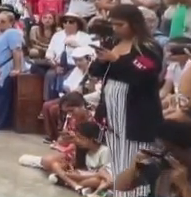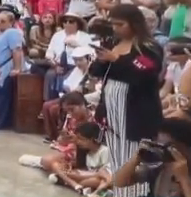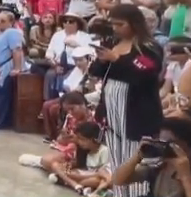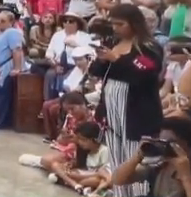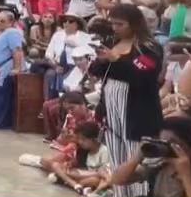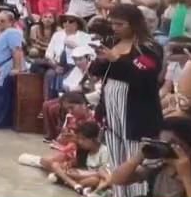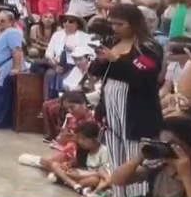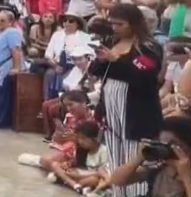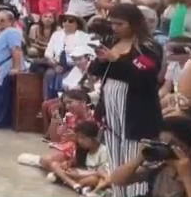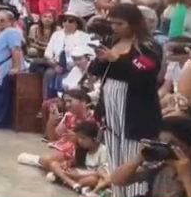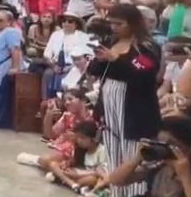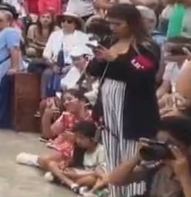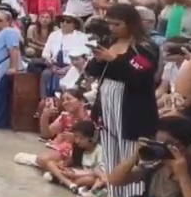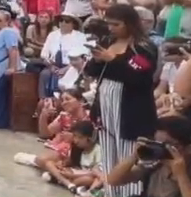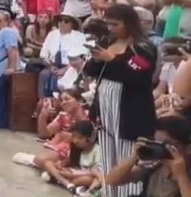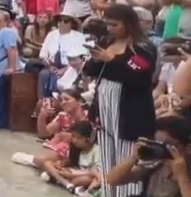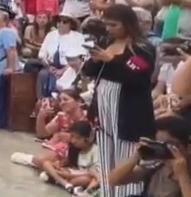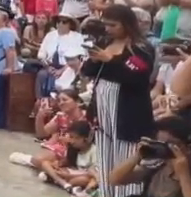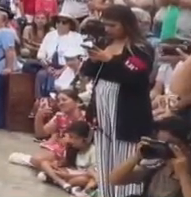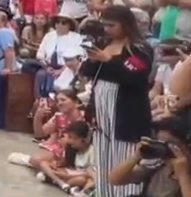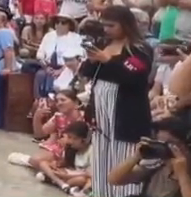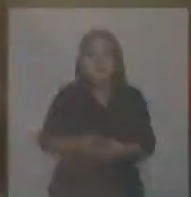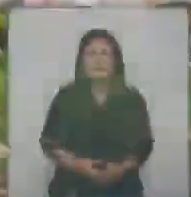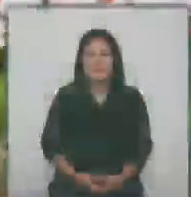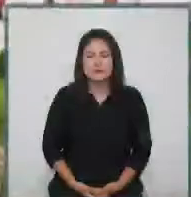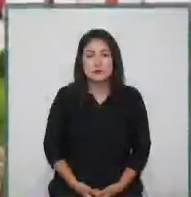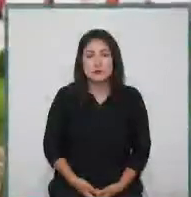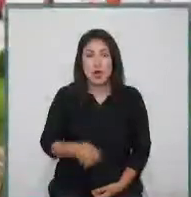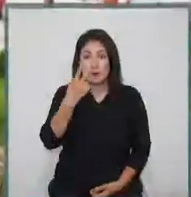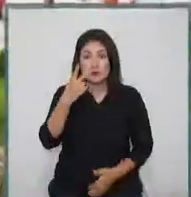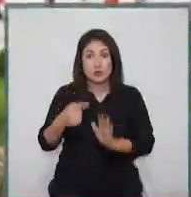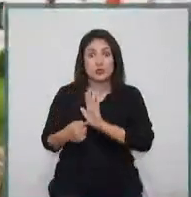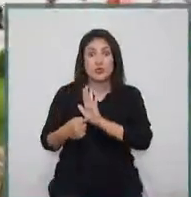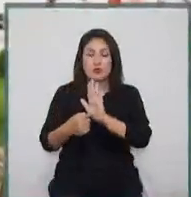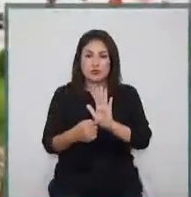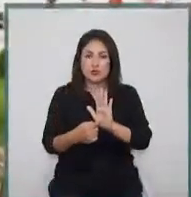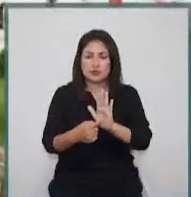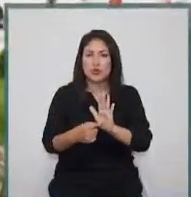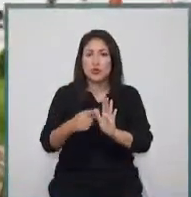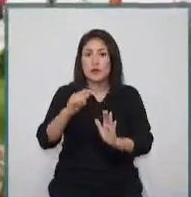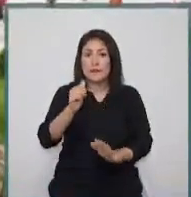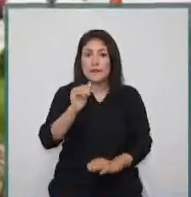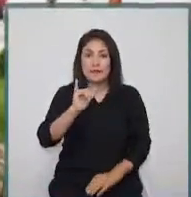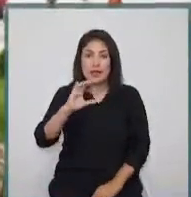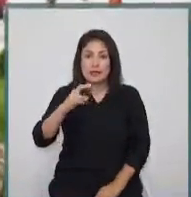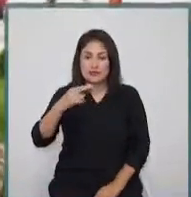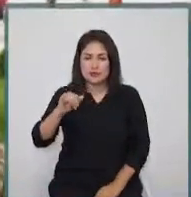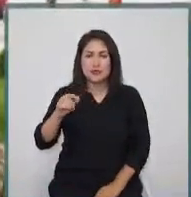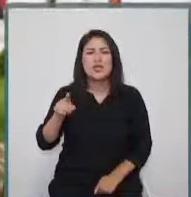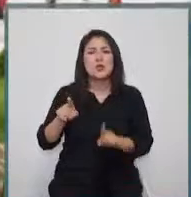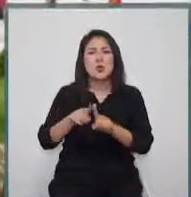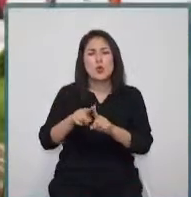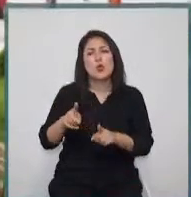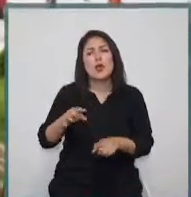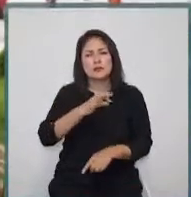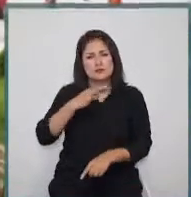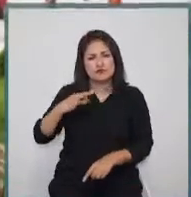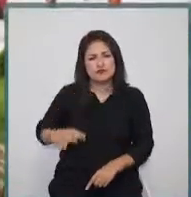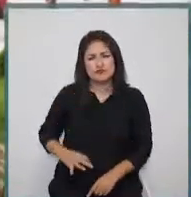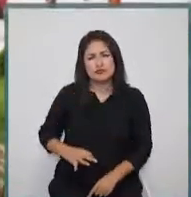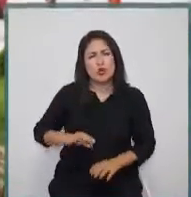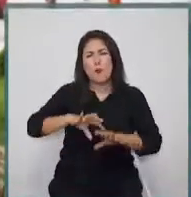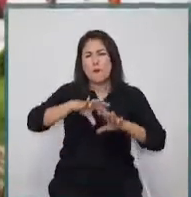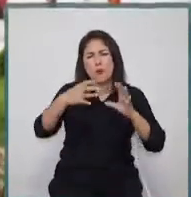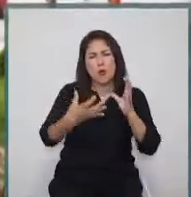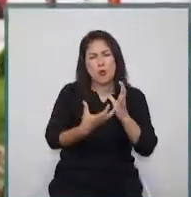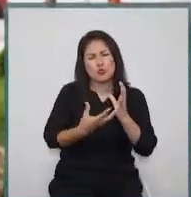del aumento de los niveles de concentración. Habíamos dicho en la demostración que el Tai Chi ha sido reconocido como patrimonio cultural